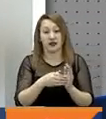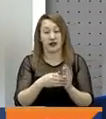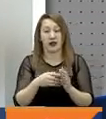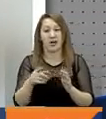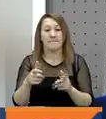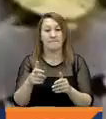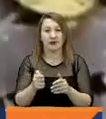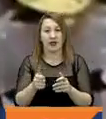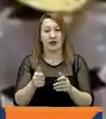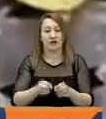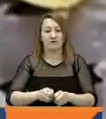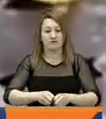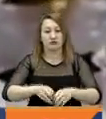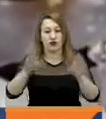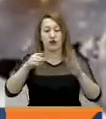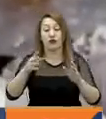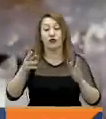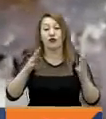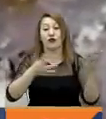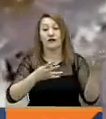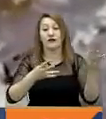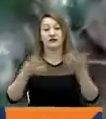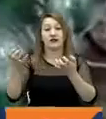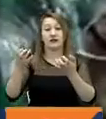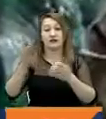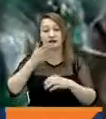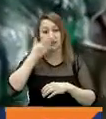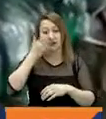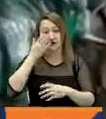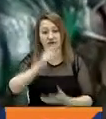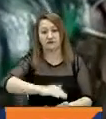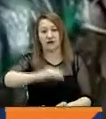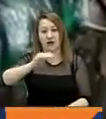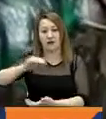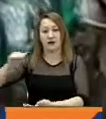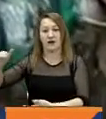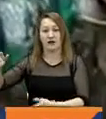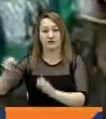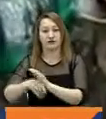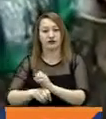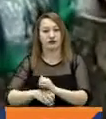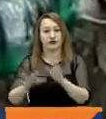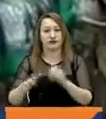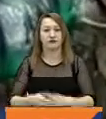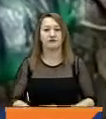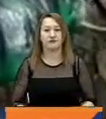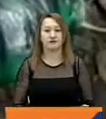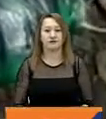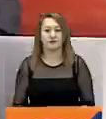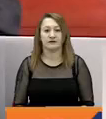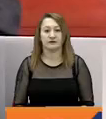y 900 tanques de gas doméstico para fabricación de bombas caseras.